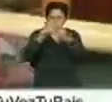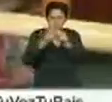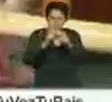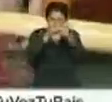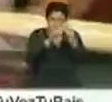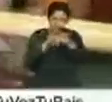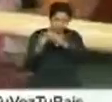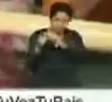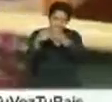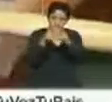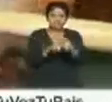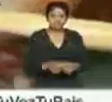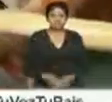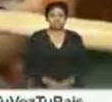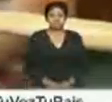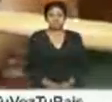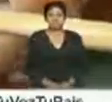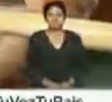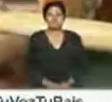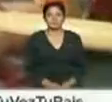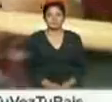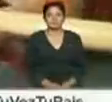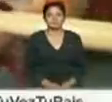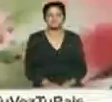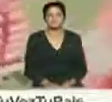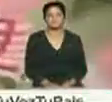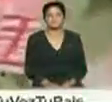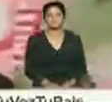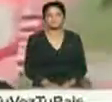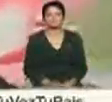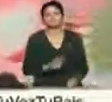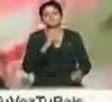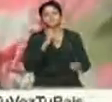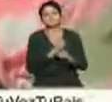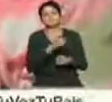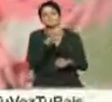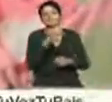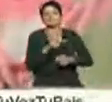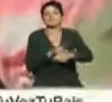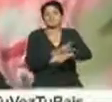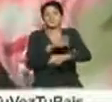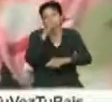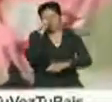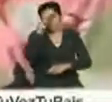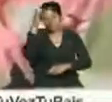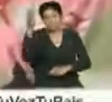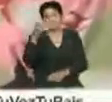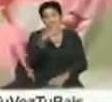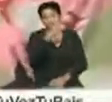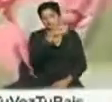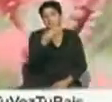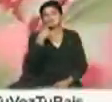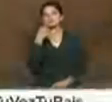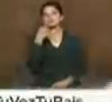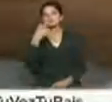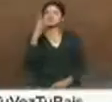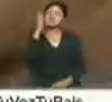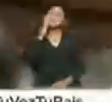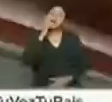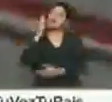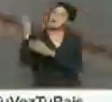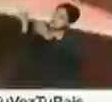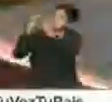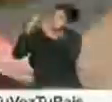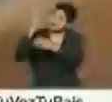seda. Esto es tradicional, por eso se llama tejidos tradicionales de Gunzanamá, porque viene pasando de madres a